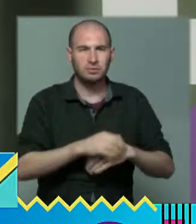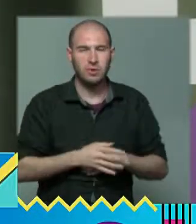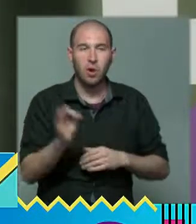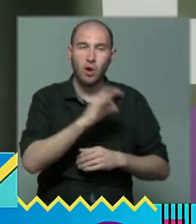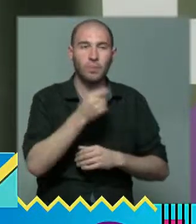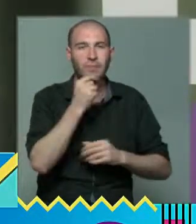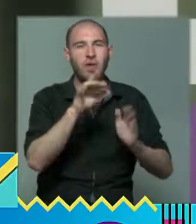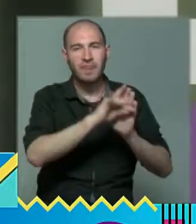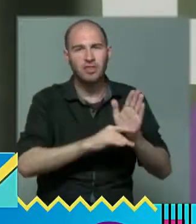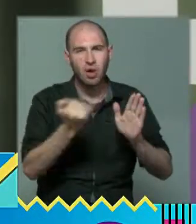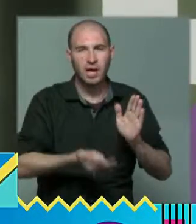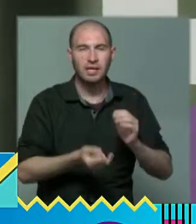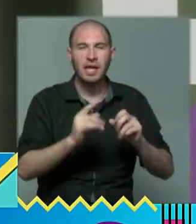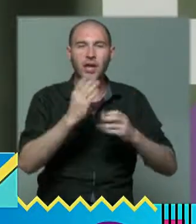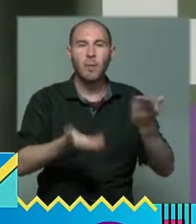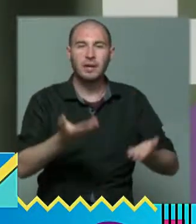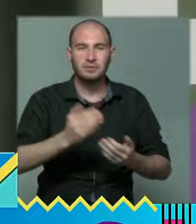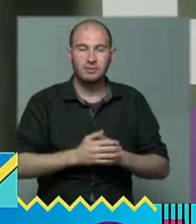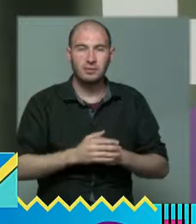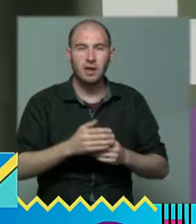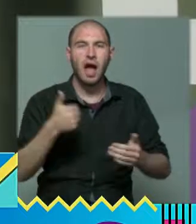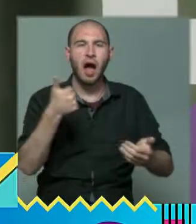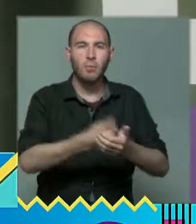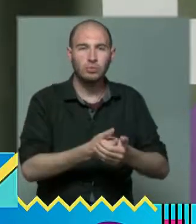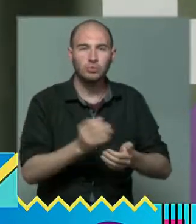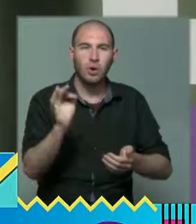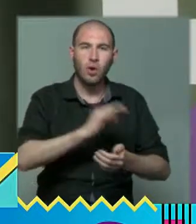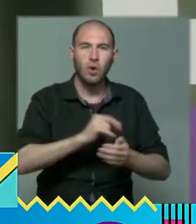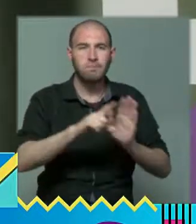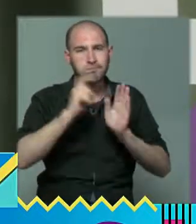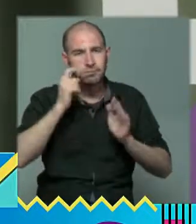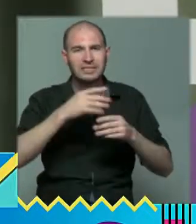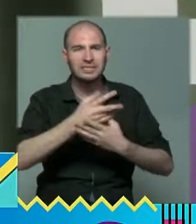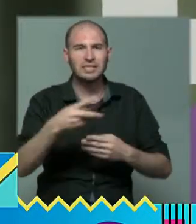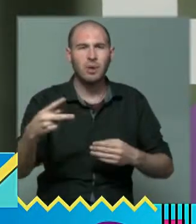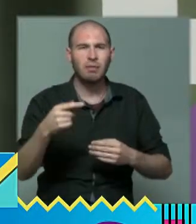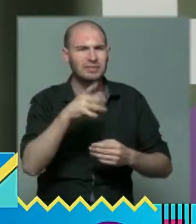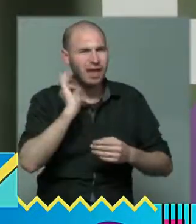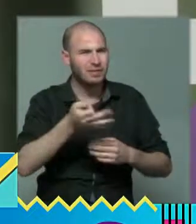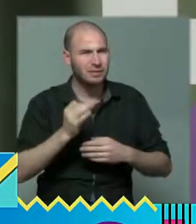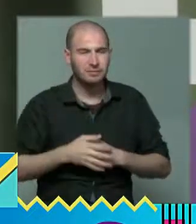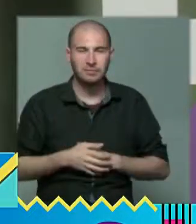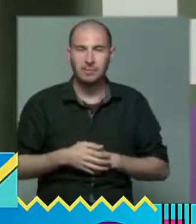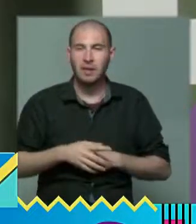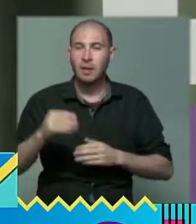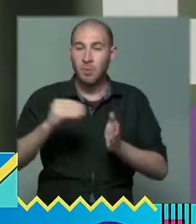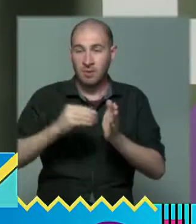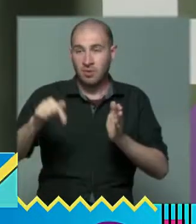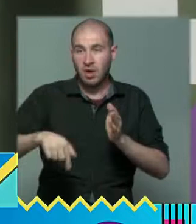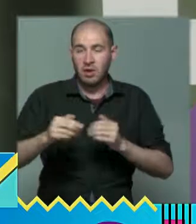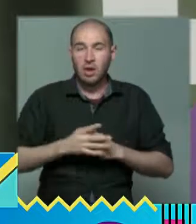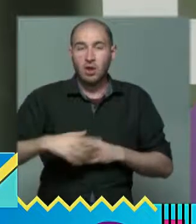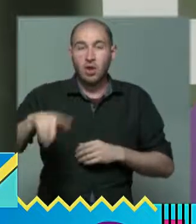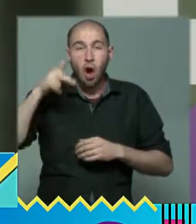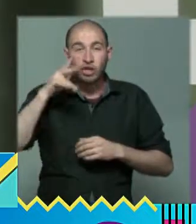o si tenés el dato, con respecto a abusos sexuales o algún tipo de delito sexual? ¿Tenés idea? Y en este momento nosotros